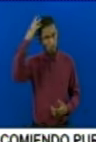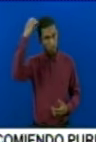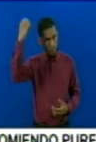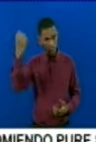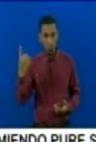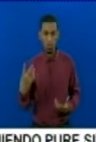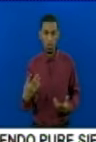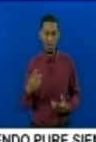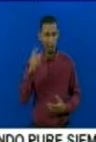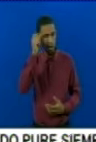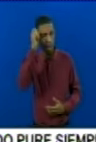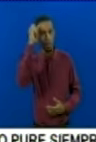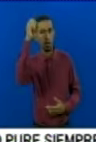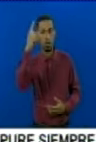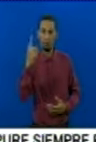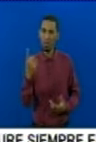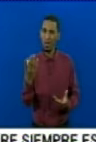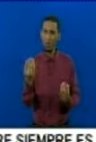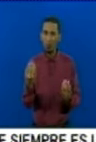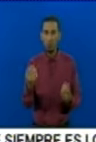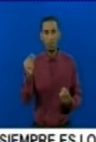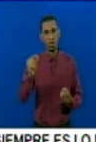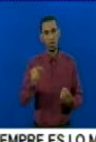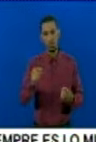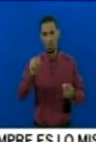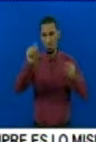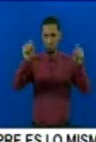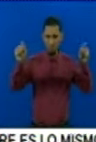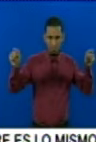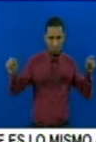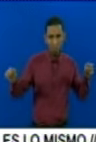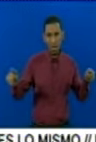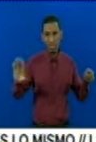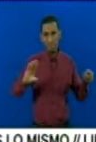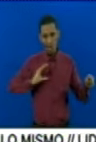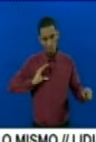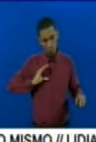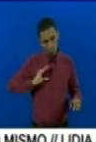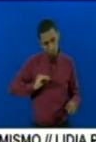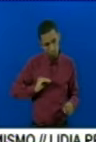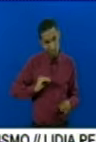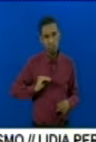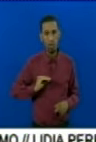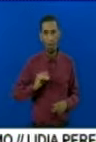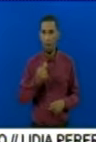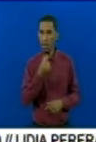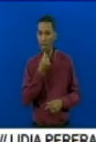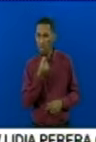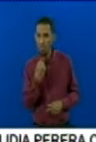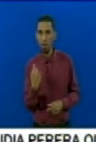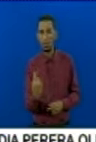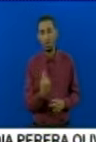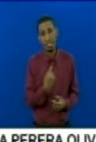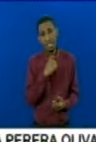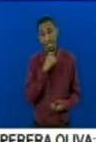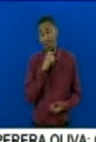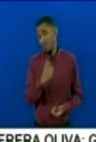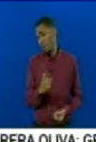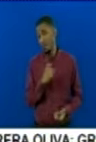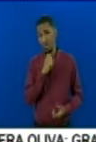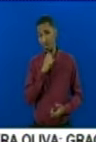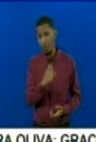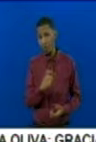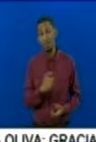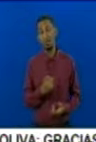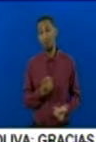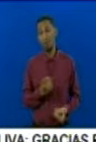personas que son jubilados y que el salario es mínimo. Y por lo tanto se hace casi imposible poder alcanzar